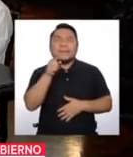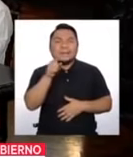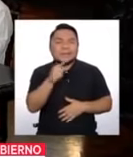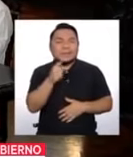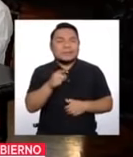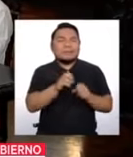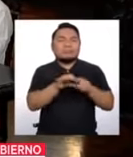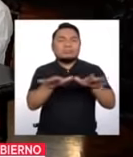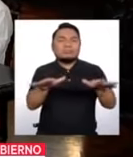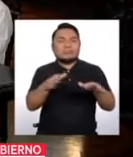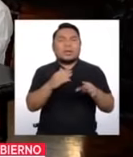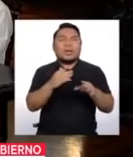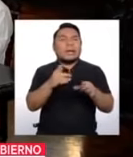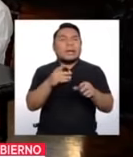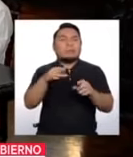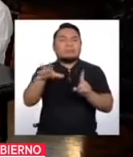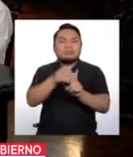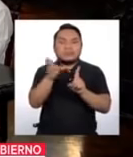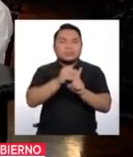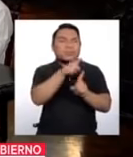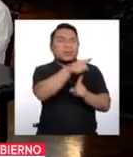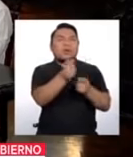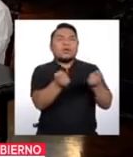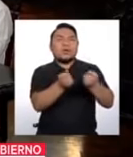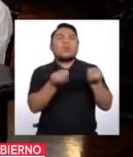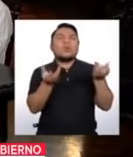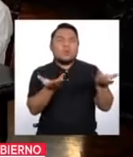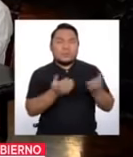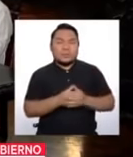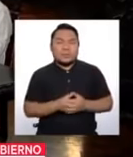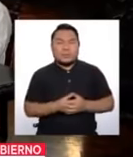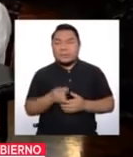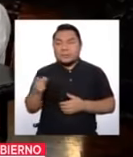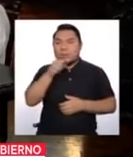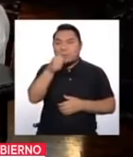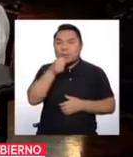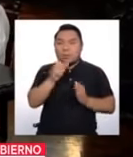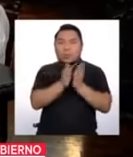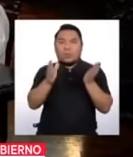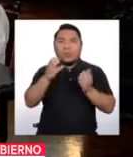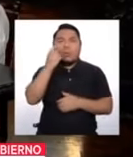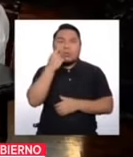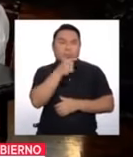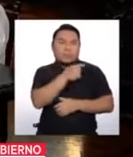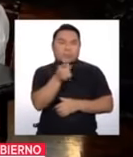estos contagios, ¿no? Que dice periodista del diario Ojo, por favor.